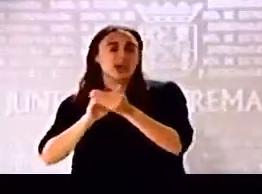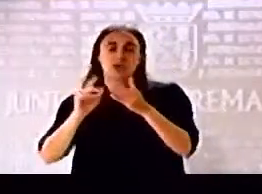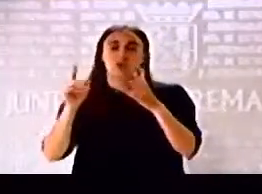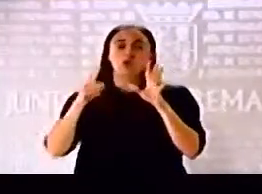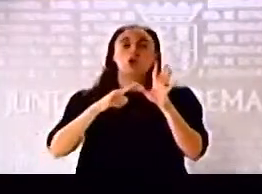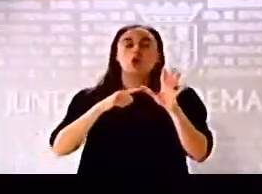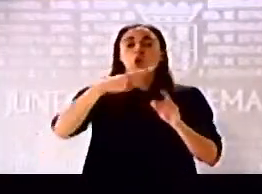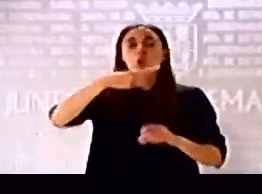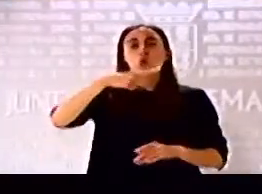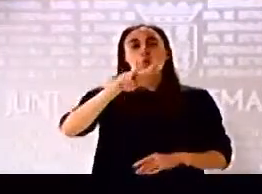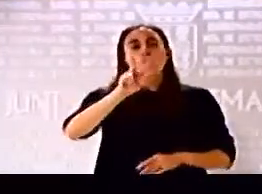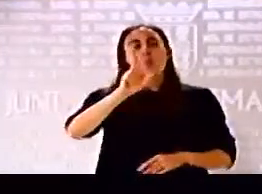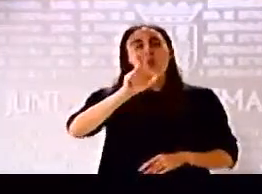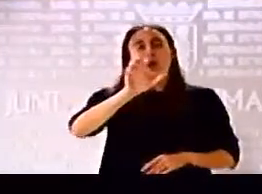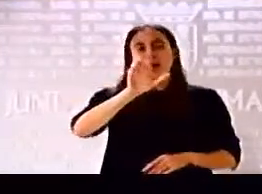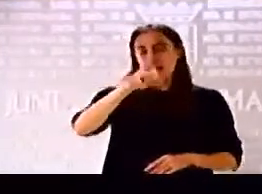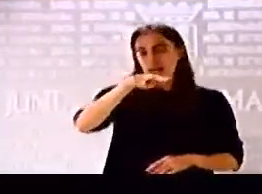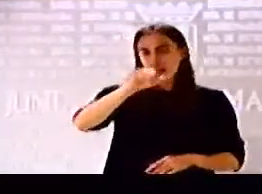y de Arroyo de la Luz.